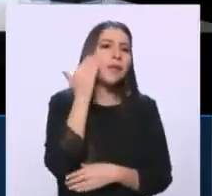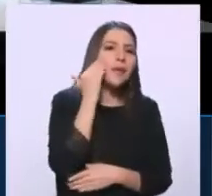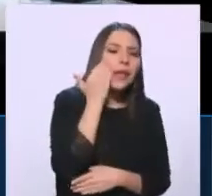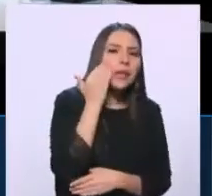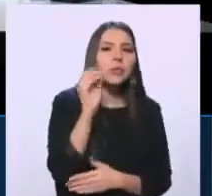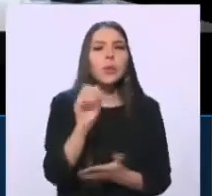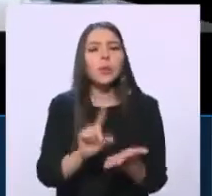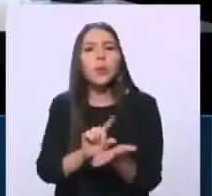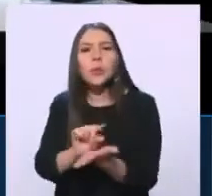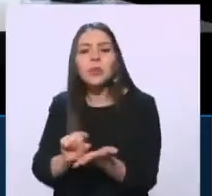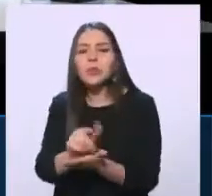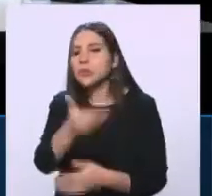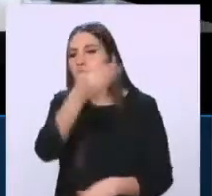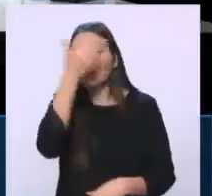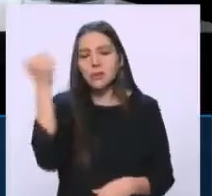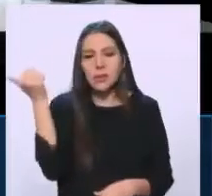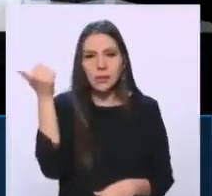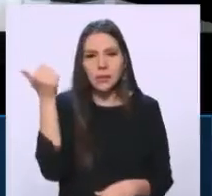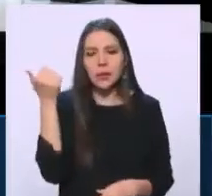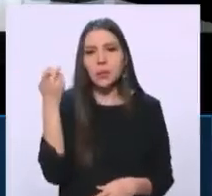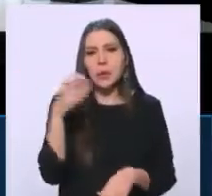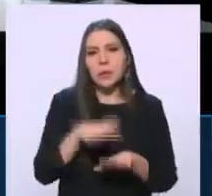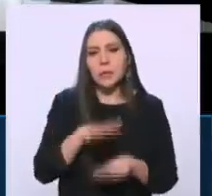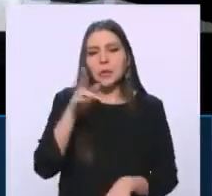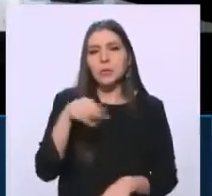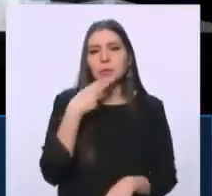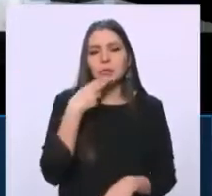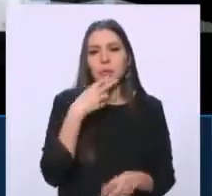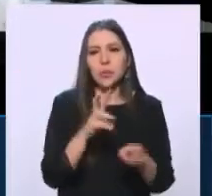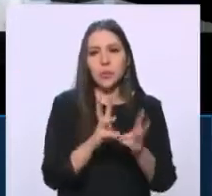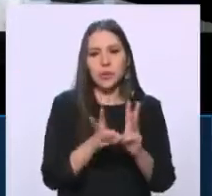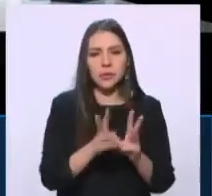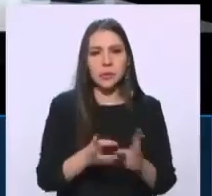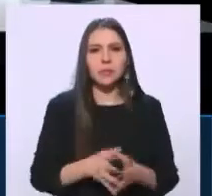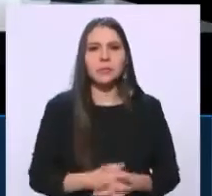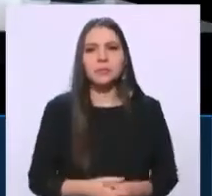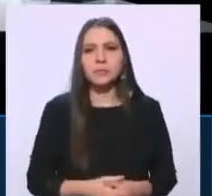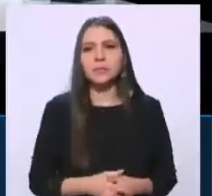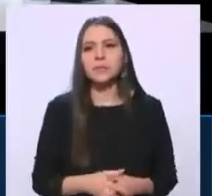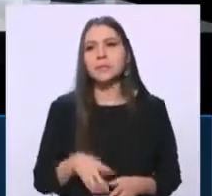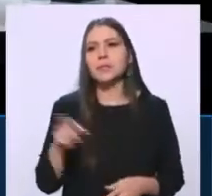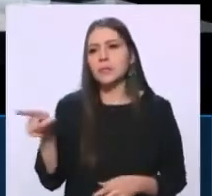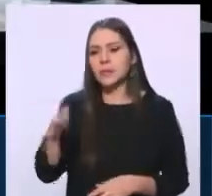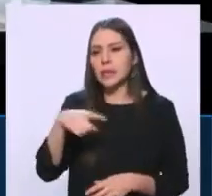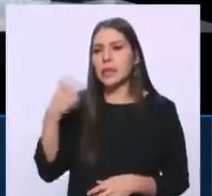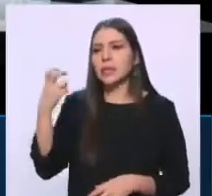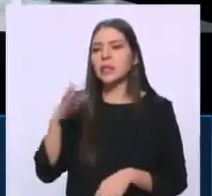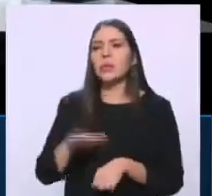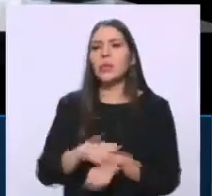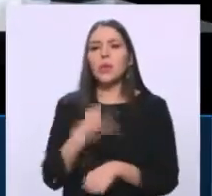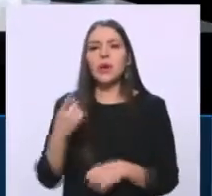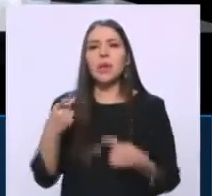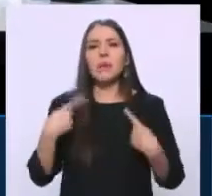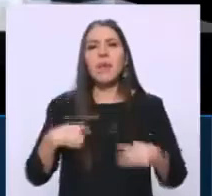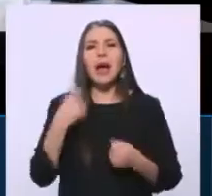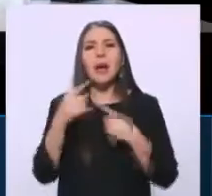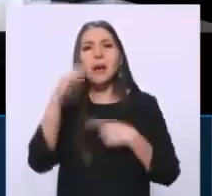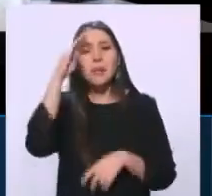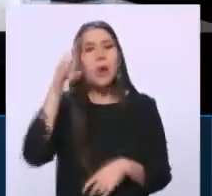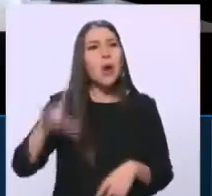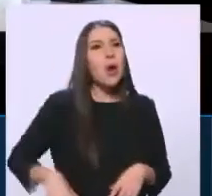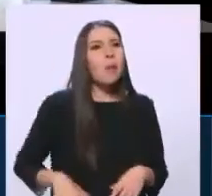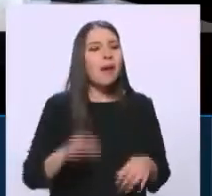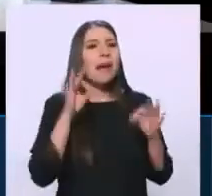finalmente hay la apuesta está en el desencanto, como mencionas, o en por lo menos dar una apariencia